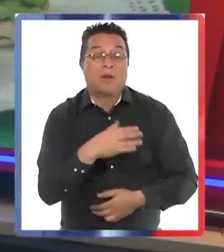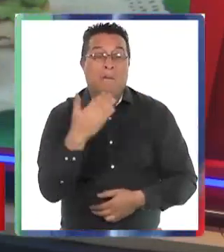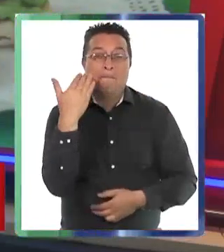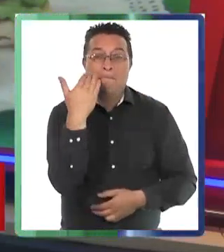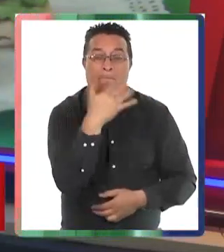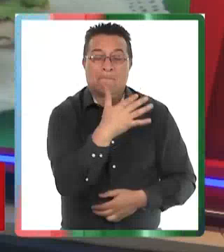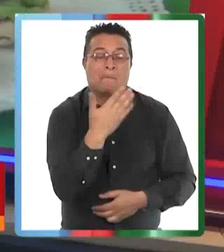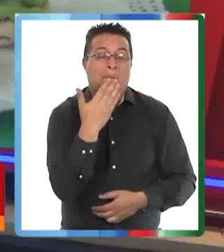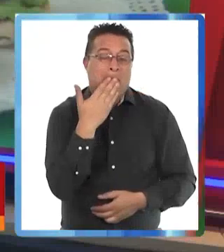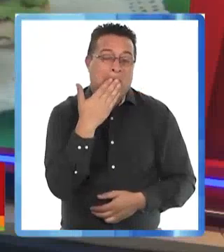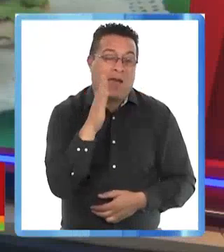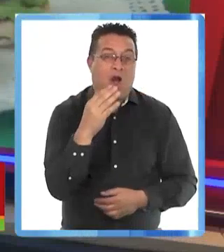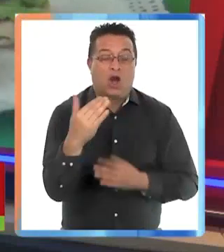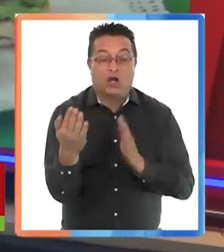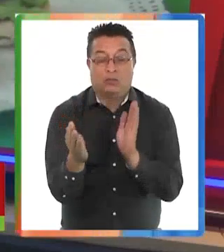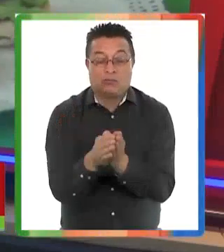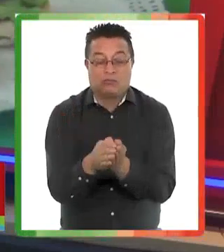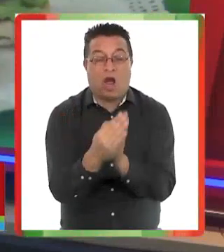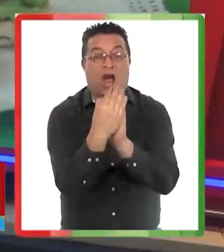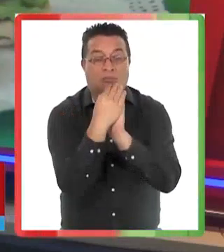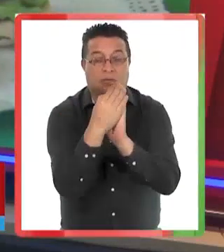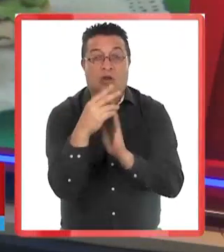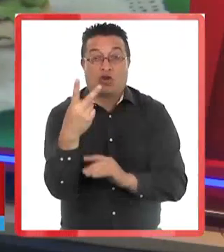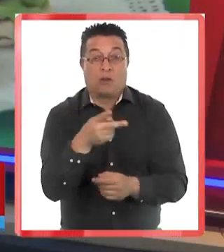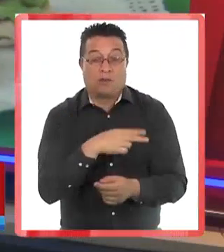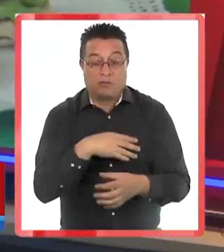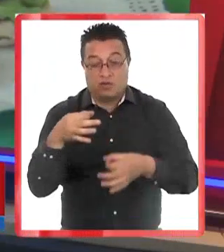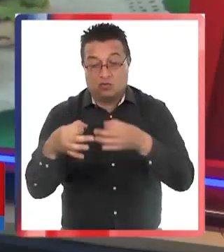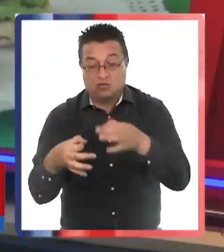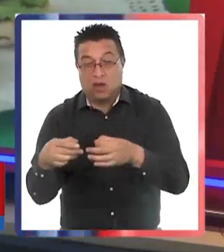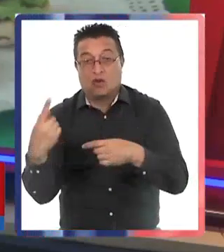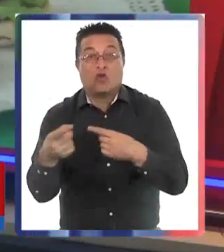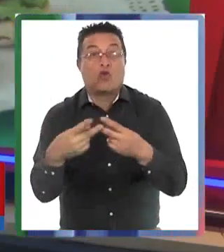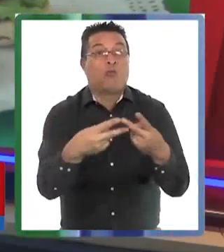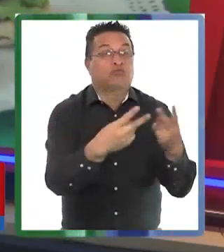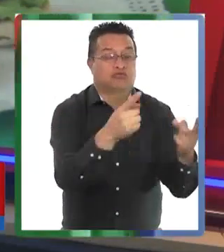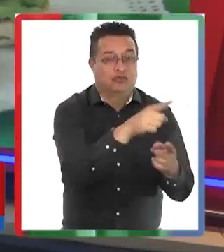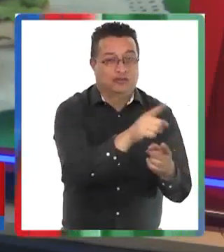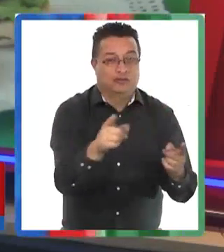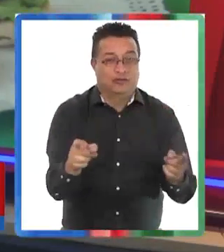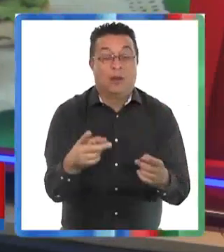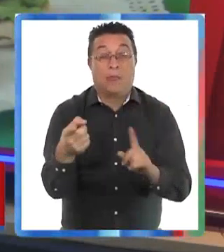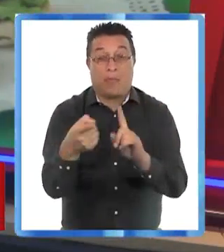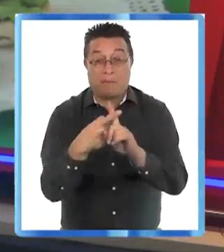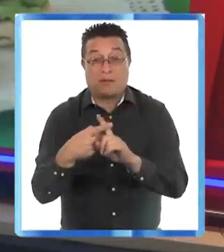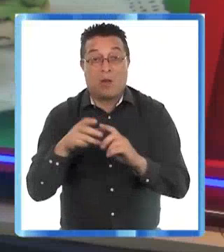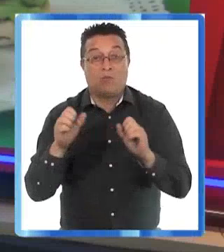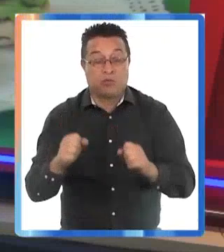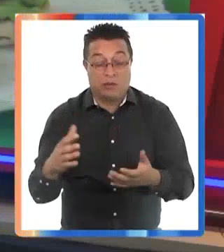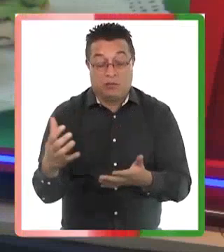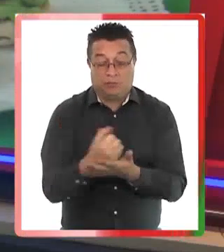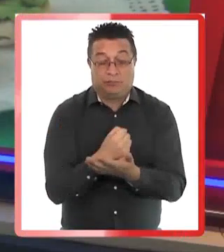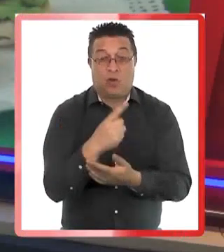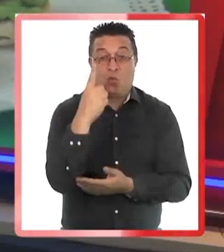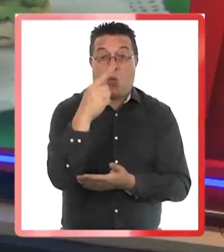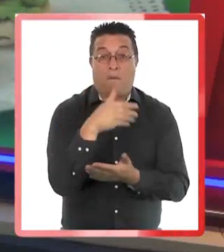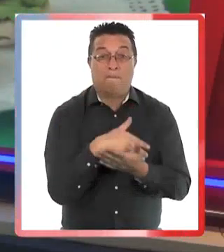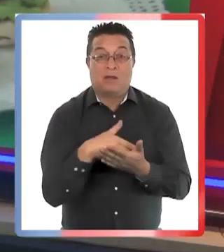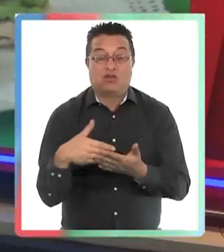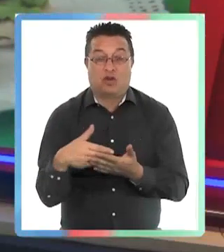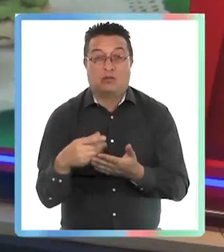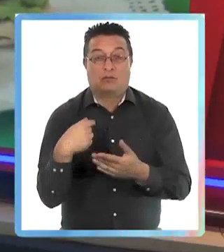Busca premiar el mejor sándwich de la zona. Hay 2 premios, uno del jurado y otro del público. Y los participantes pueden ganar